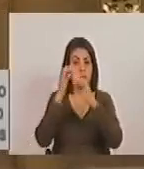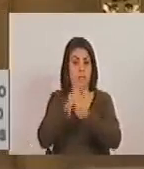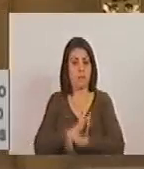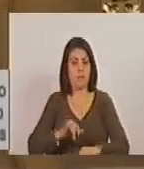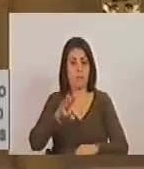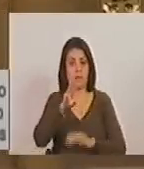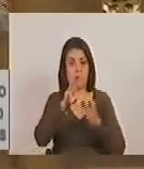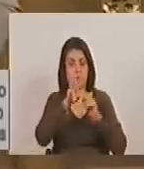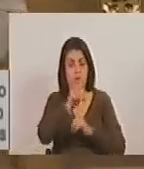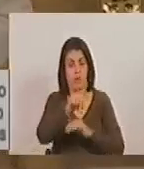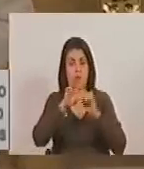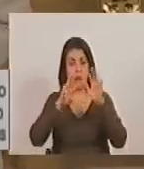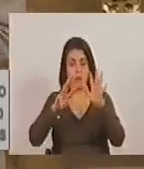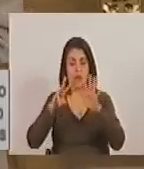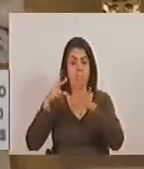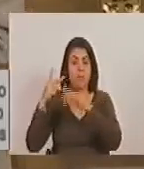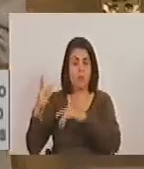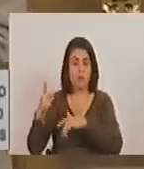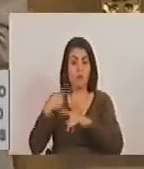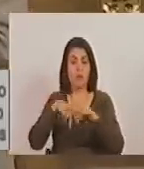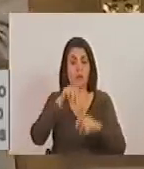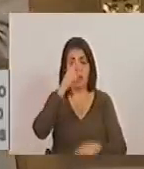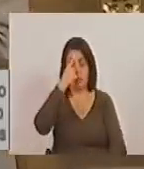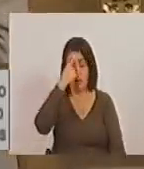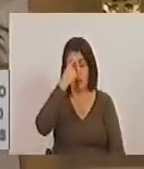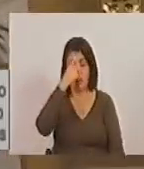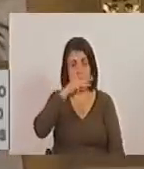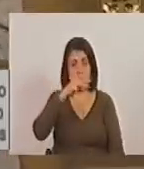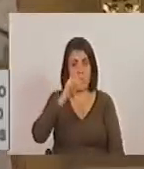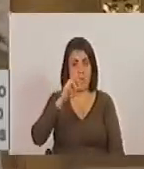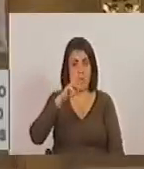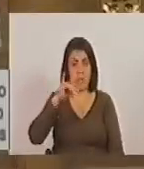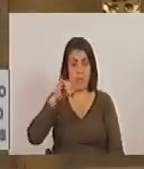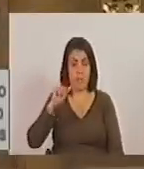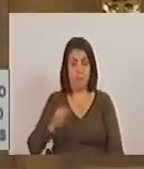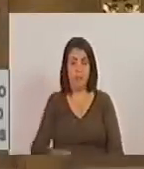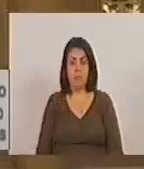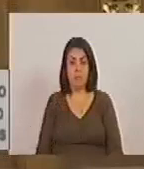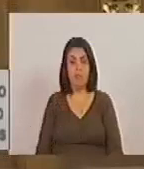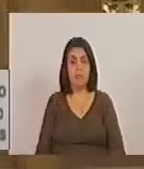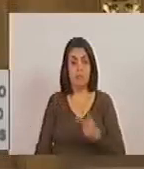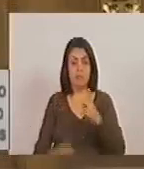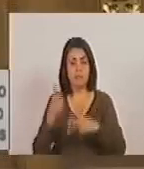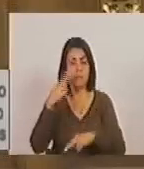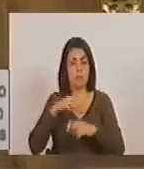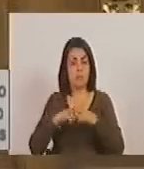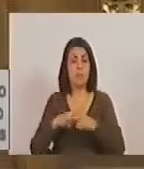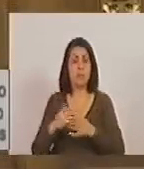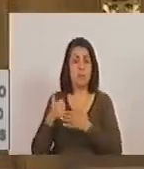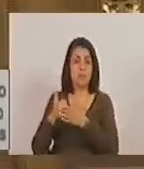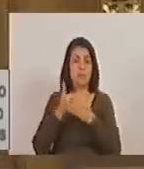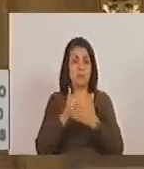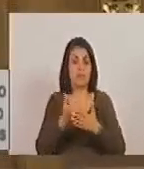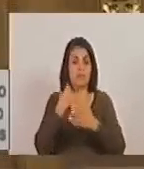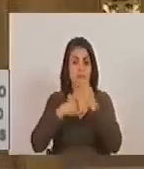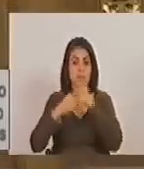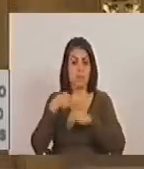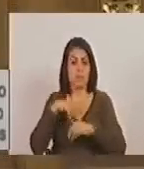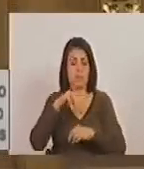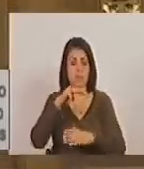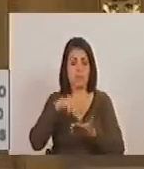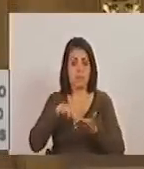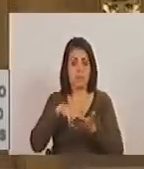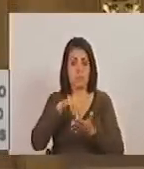en 1812, o la india María Tomasa, para nombrar a alguien quien tuvo el honor de servirle comida a Miranda en el